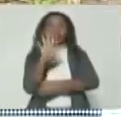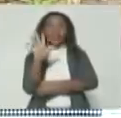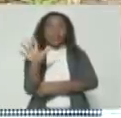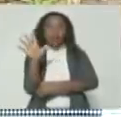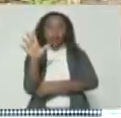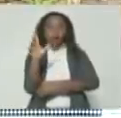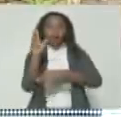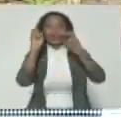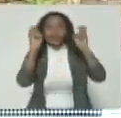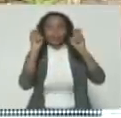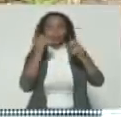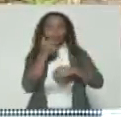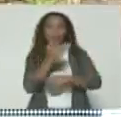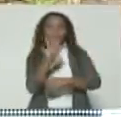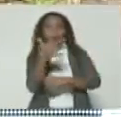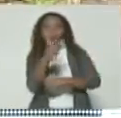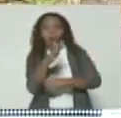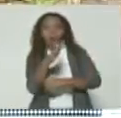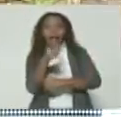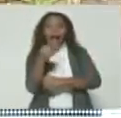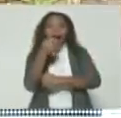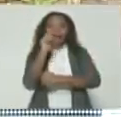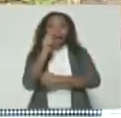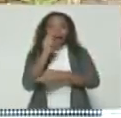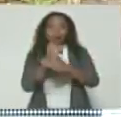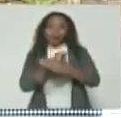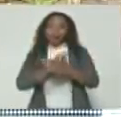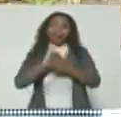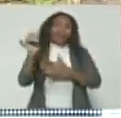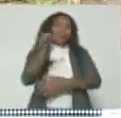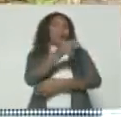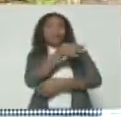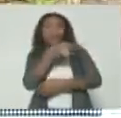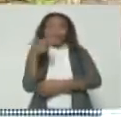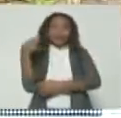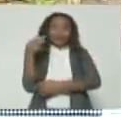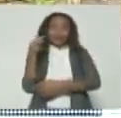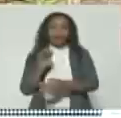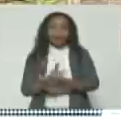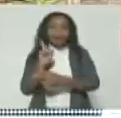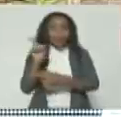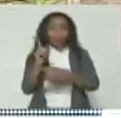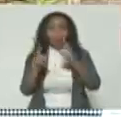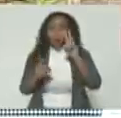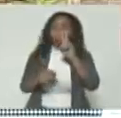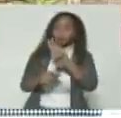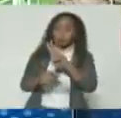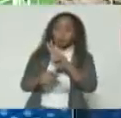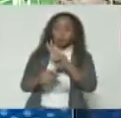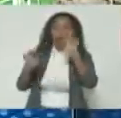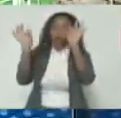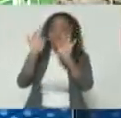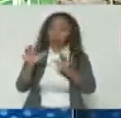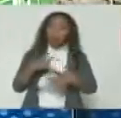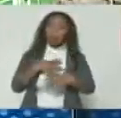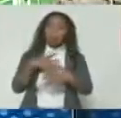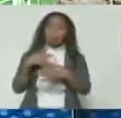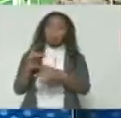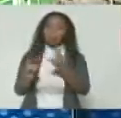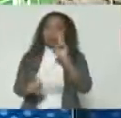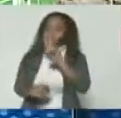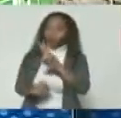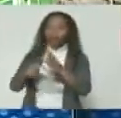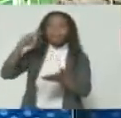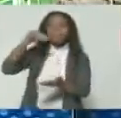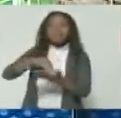marcas aproximadamente de café de altísima calidad. Y estamos viendo fenómenos interesantes, presidente. Miranda,